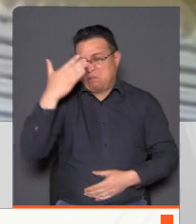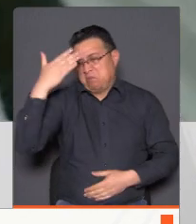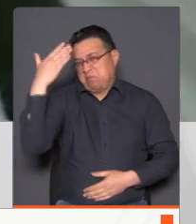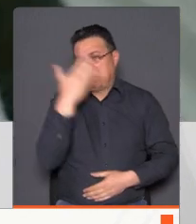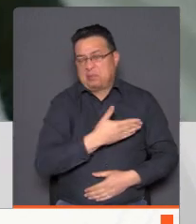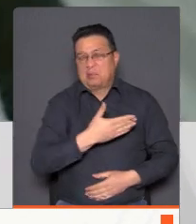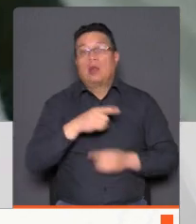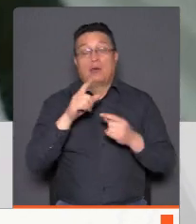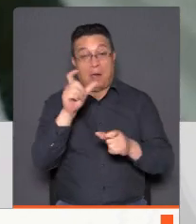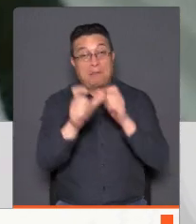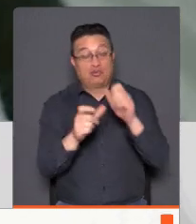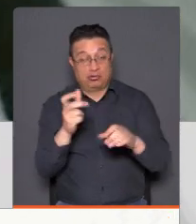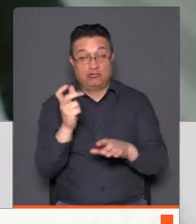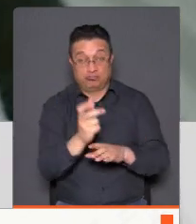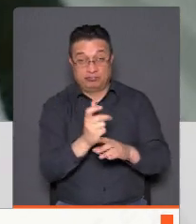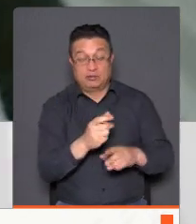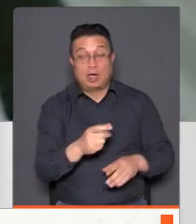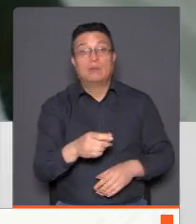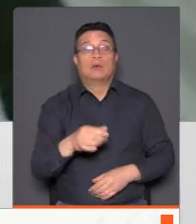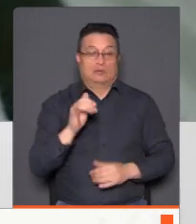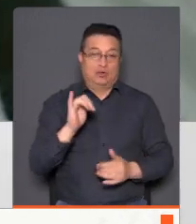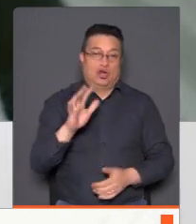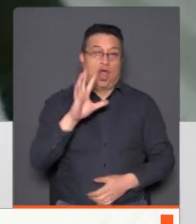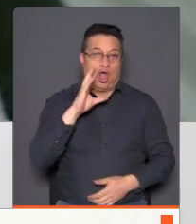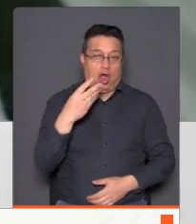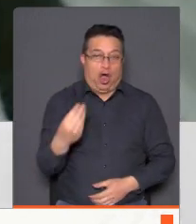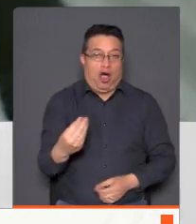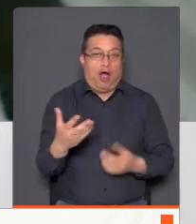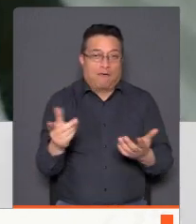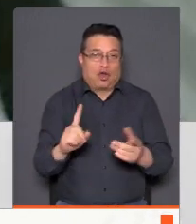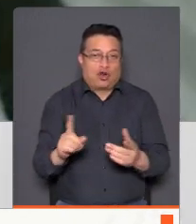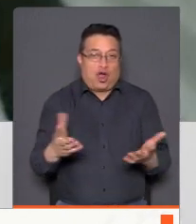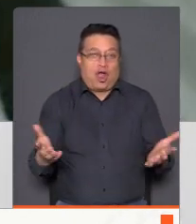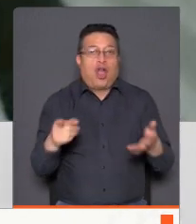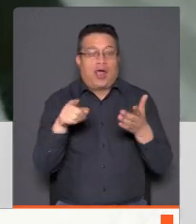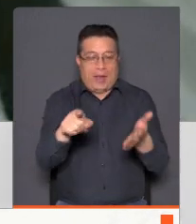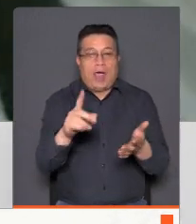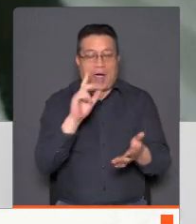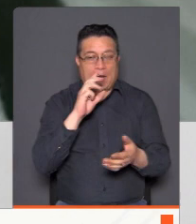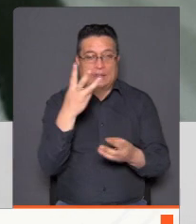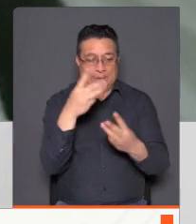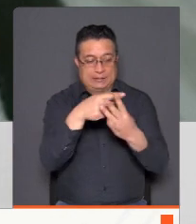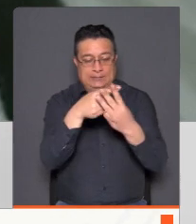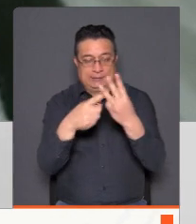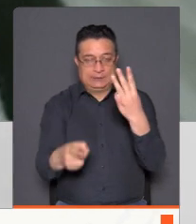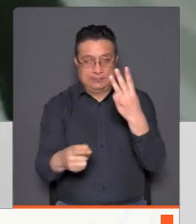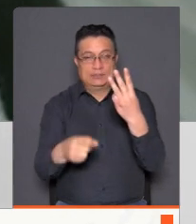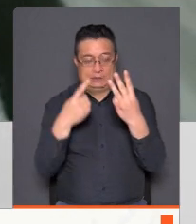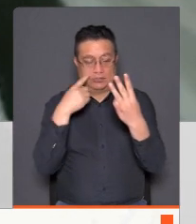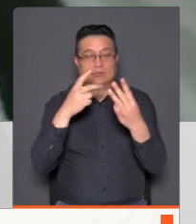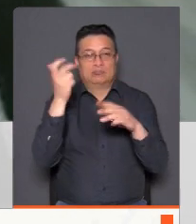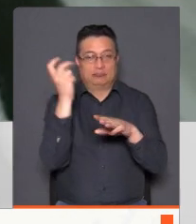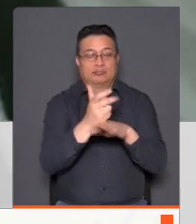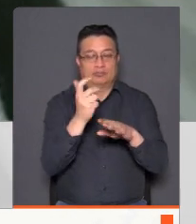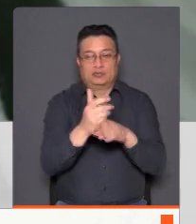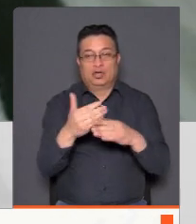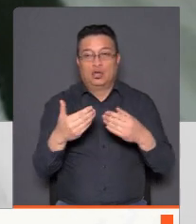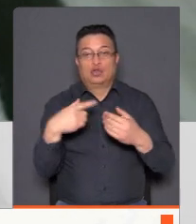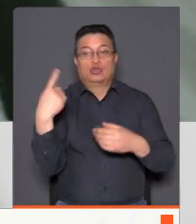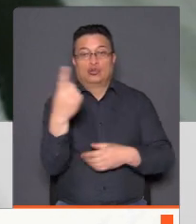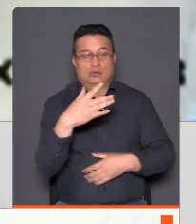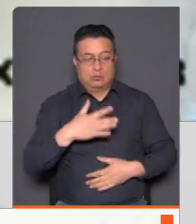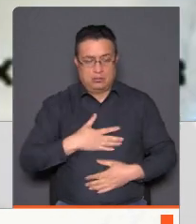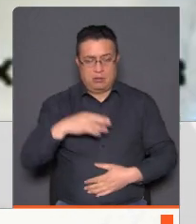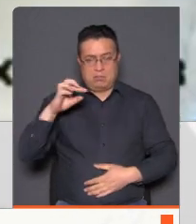son asaltadas, robadas? Bueno, por supuesto que no. Usted tiene los 3 casos. Hay un caso que a cualquiera y a uno como padre